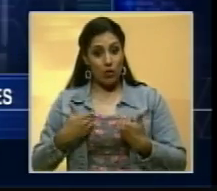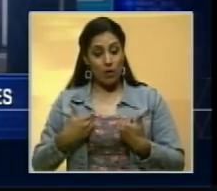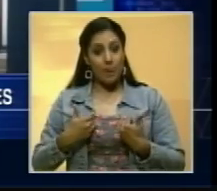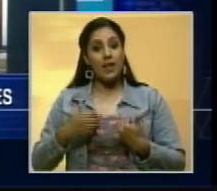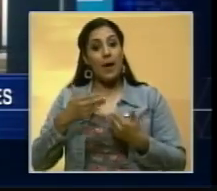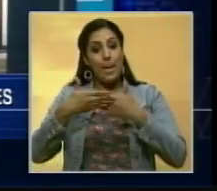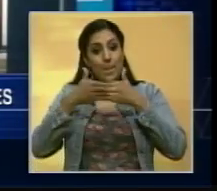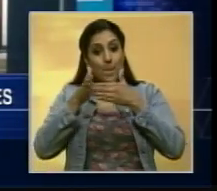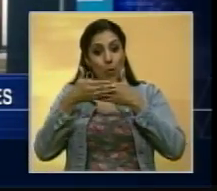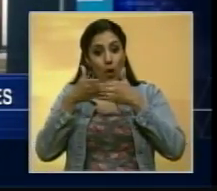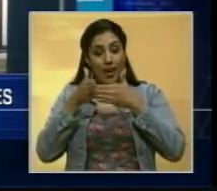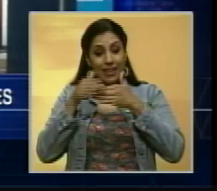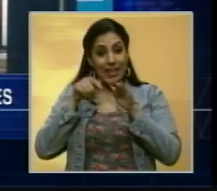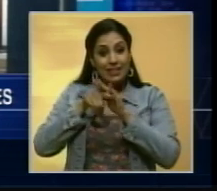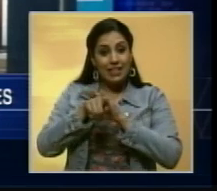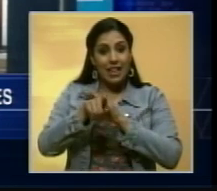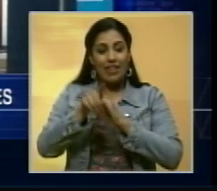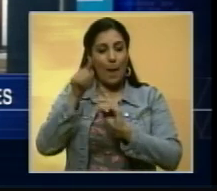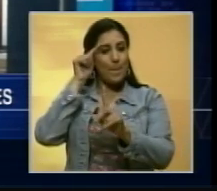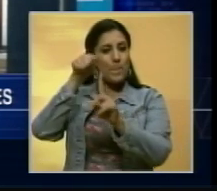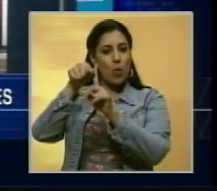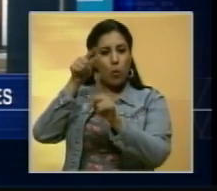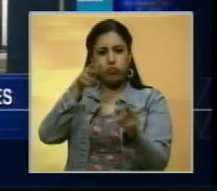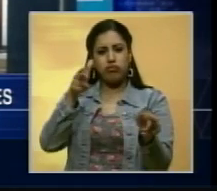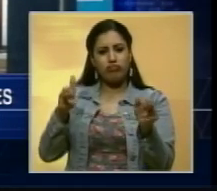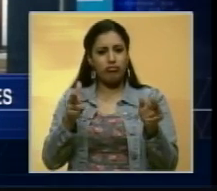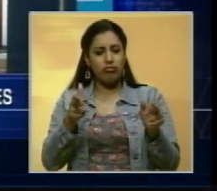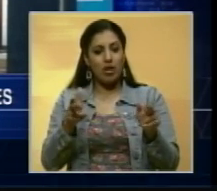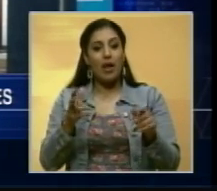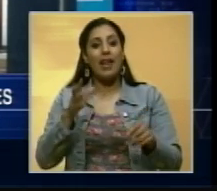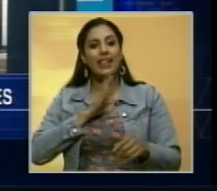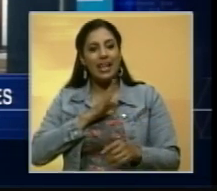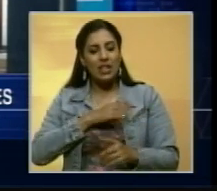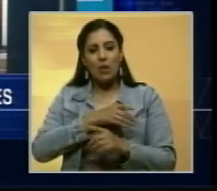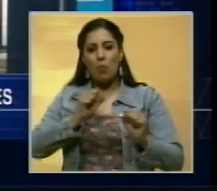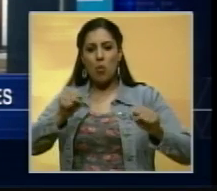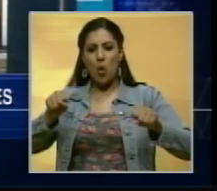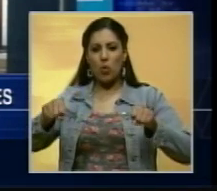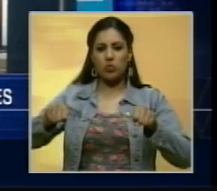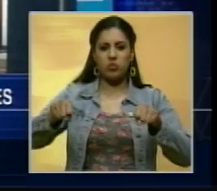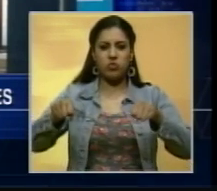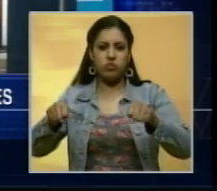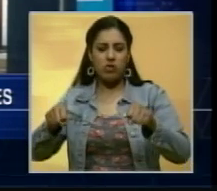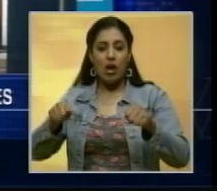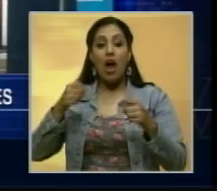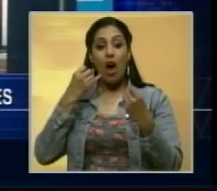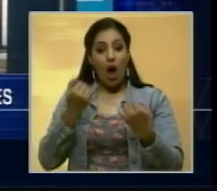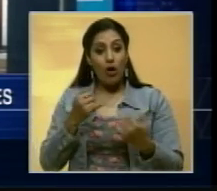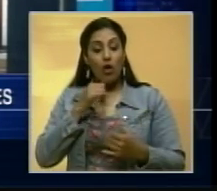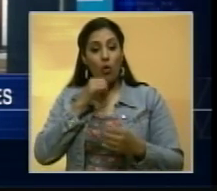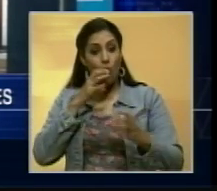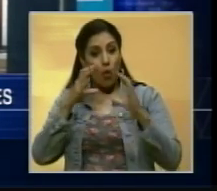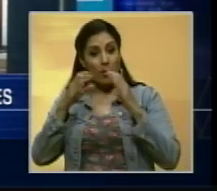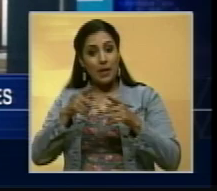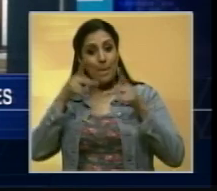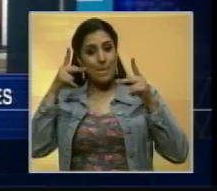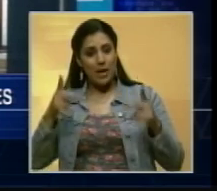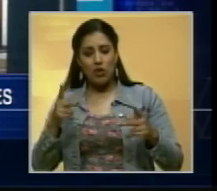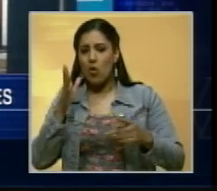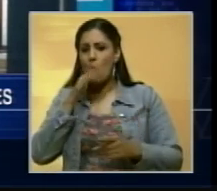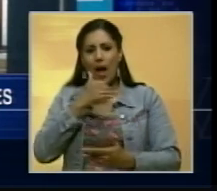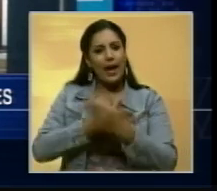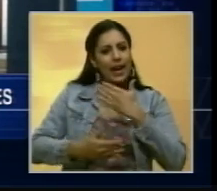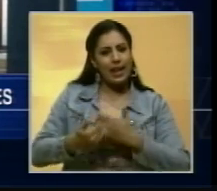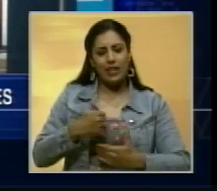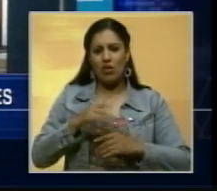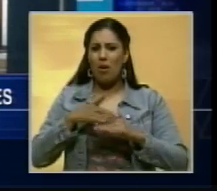La puerta principal y la recepción fueron el blanco de estos antisociales, quienes se trasladaban en moto. En un comunicado realizado por el diario no se reportan